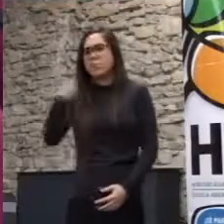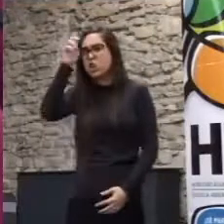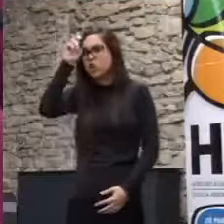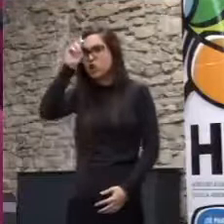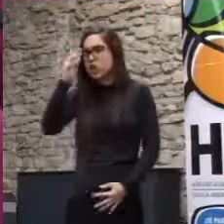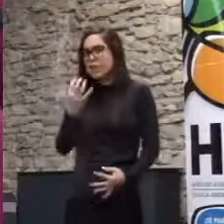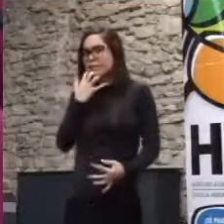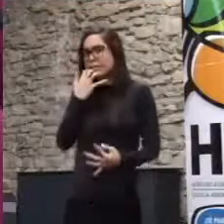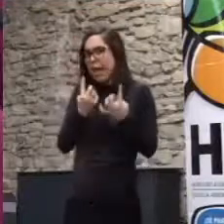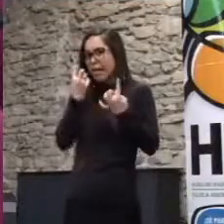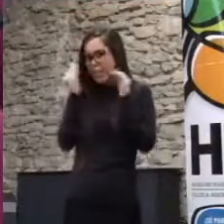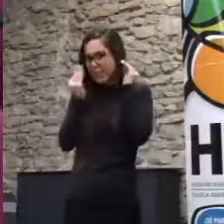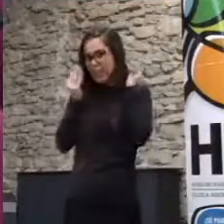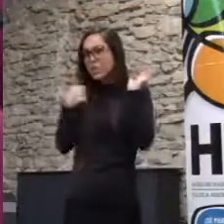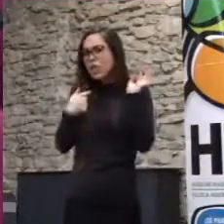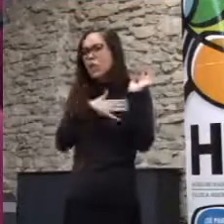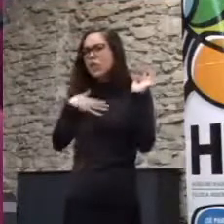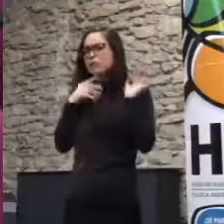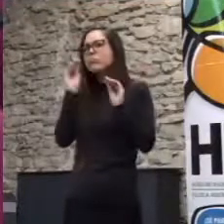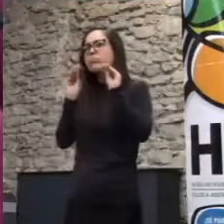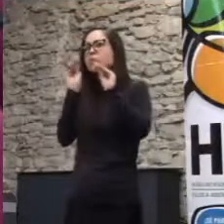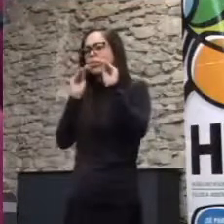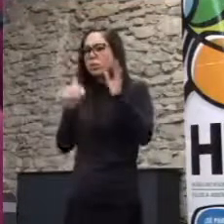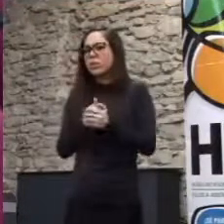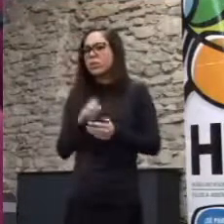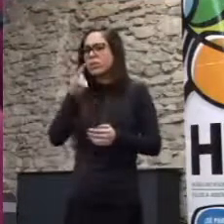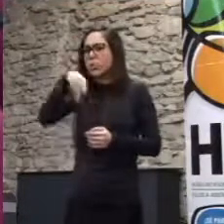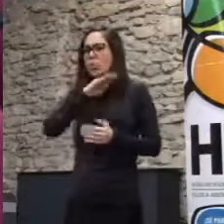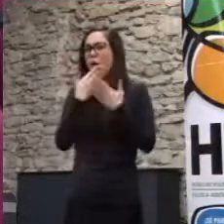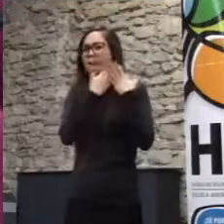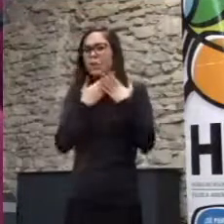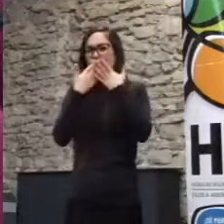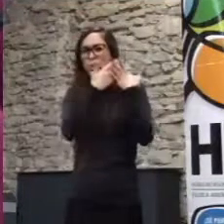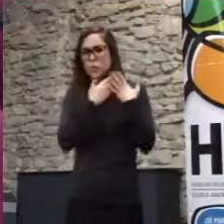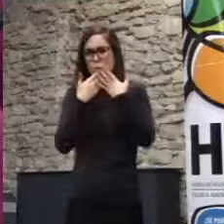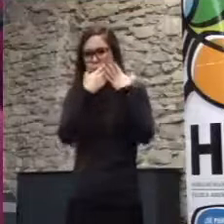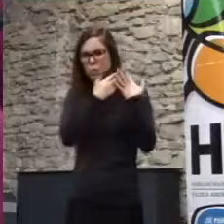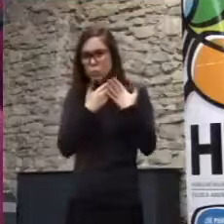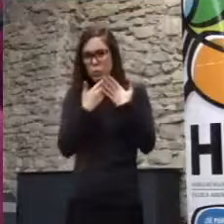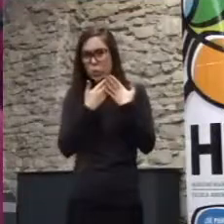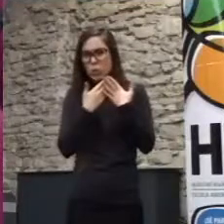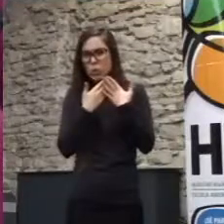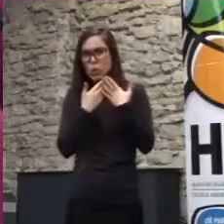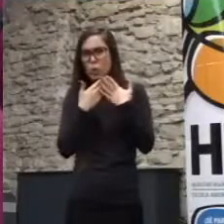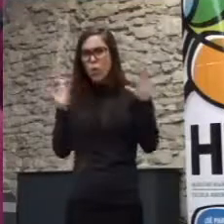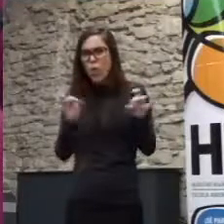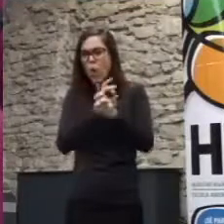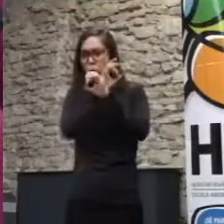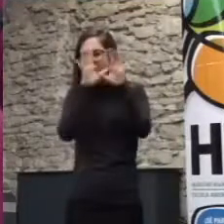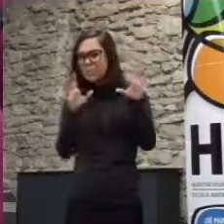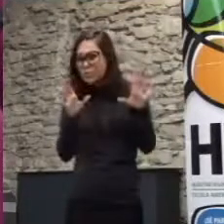yo quiero lanzar la pregunta. ¿Los medios hacéis estudios objetivos de los ciclos de temas que son noticia en vuestro